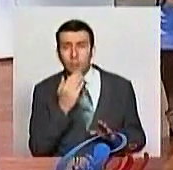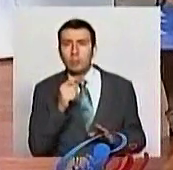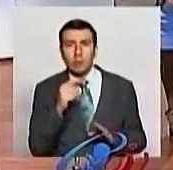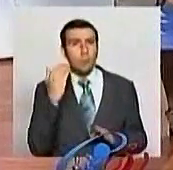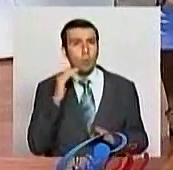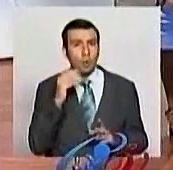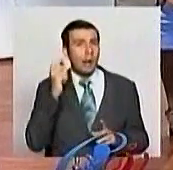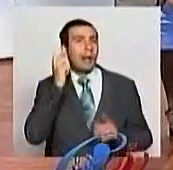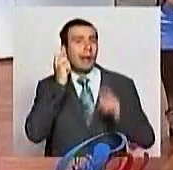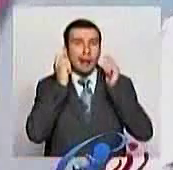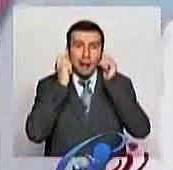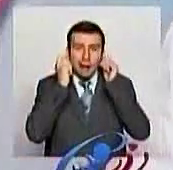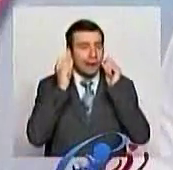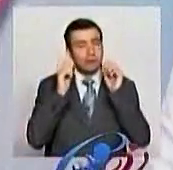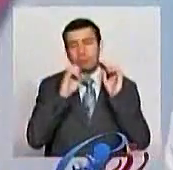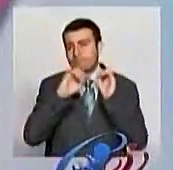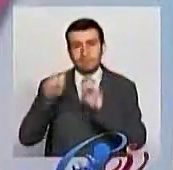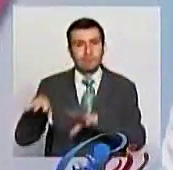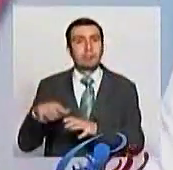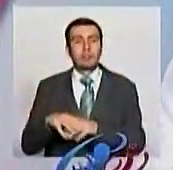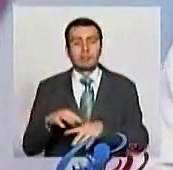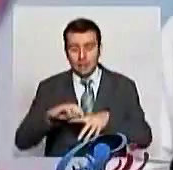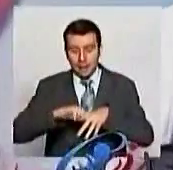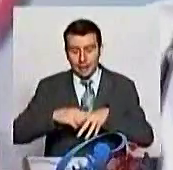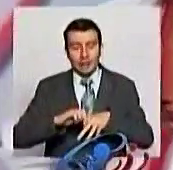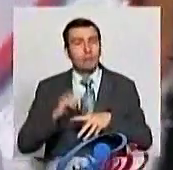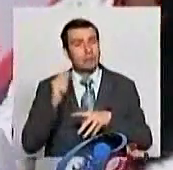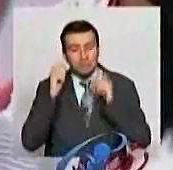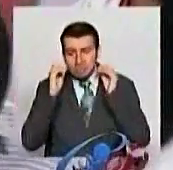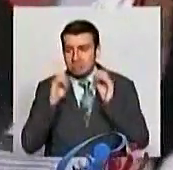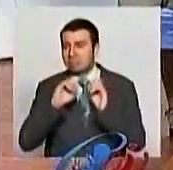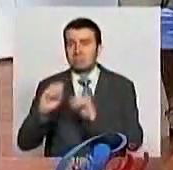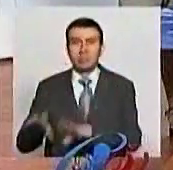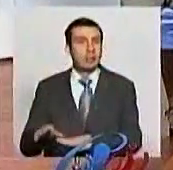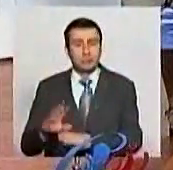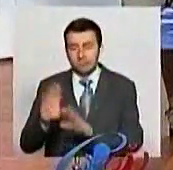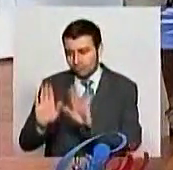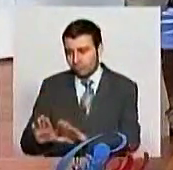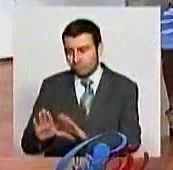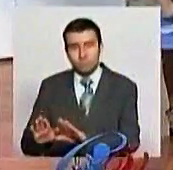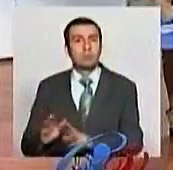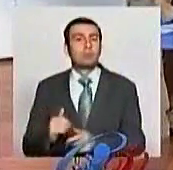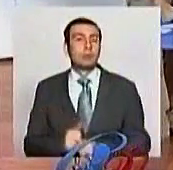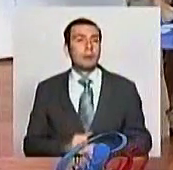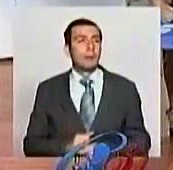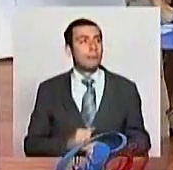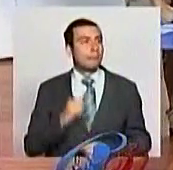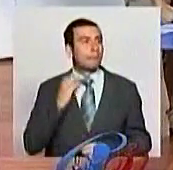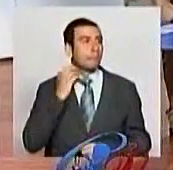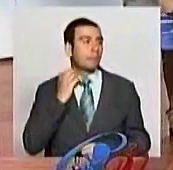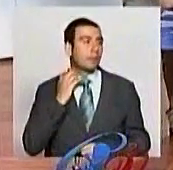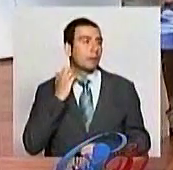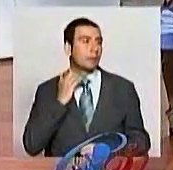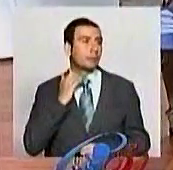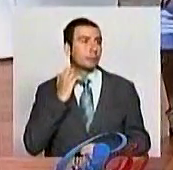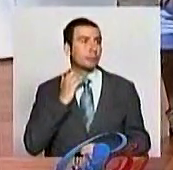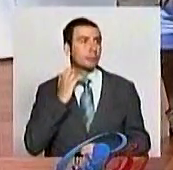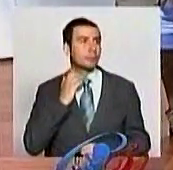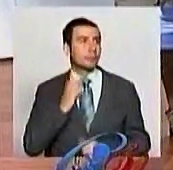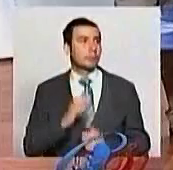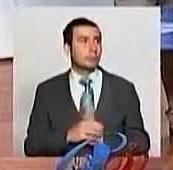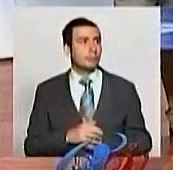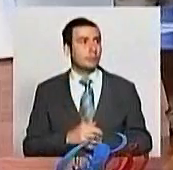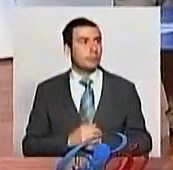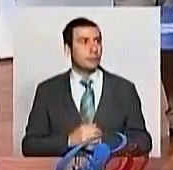los areticos, los anillos, todo, ¿cierto? Una vez está cómodo